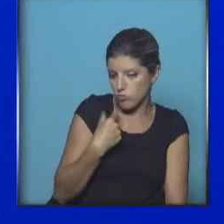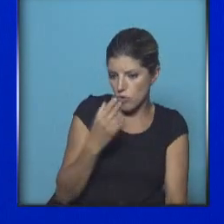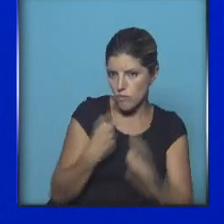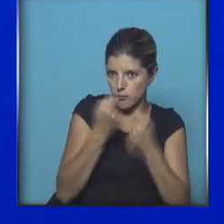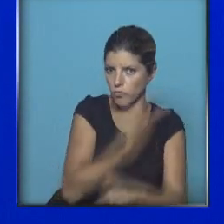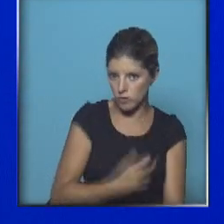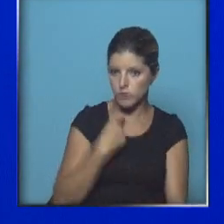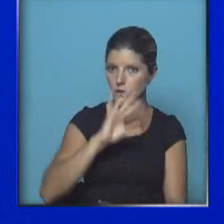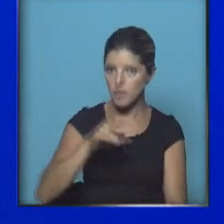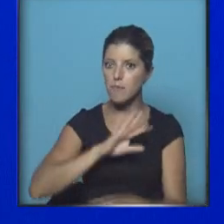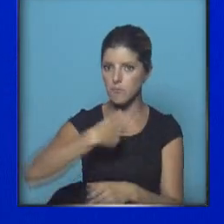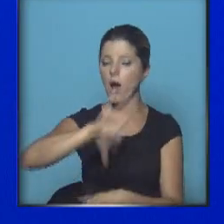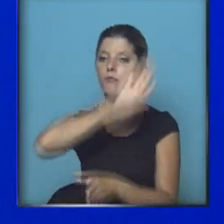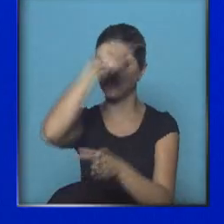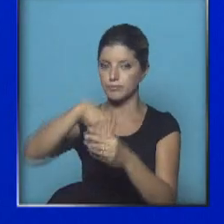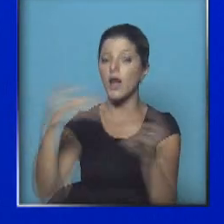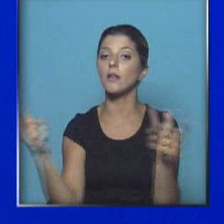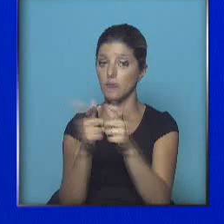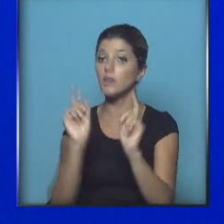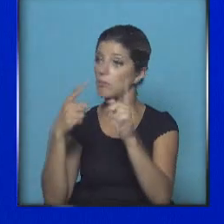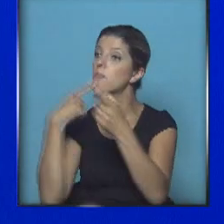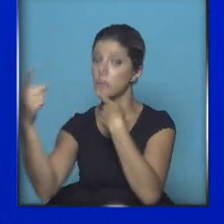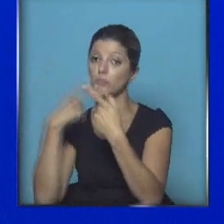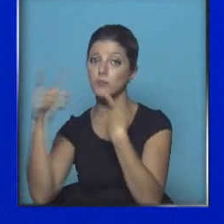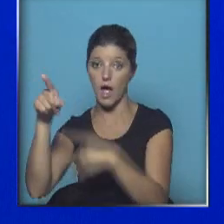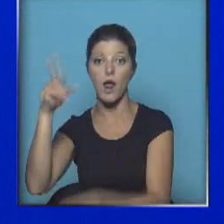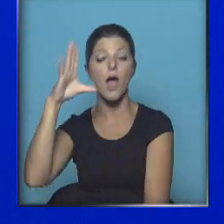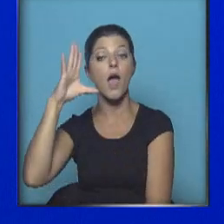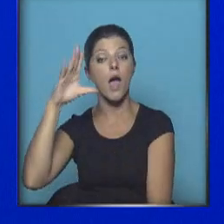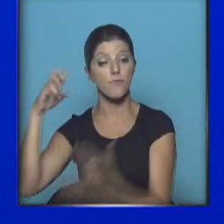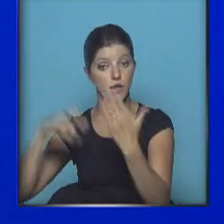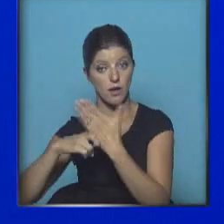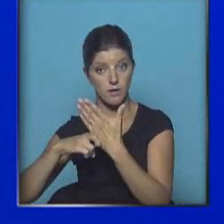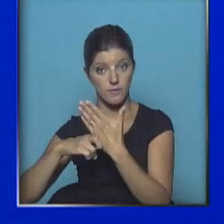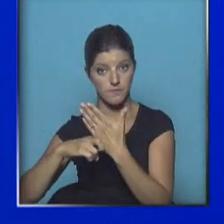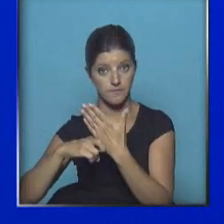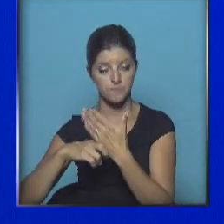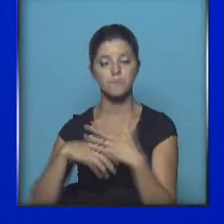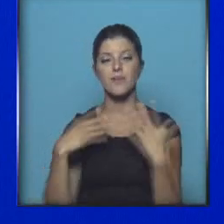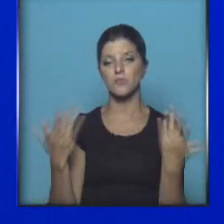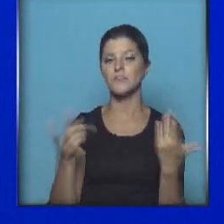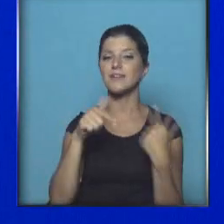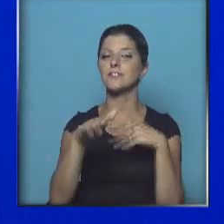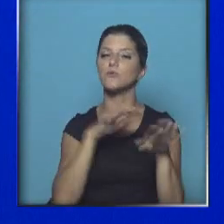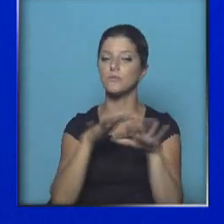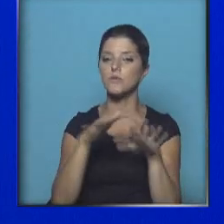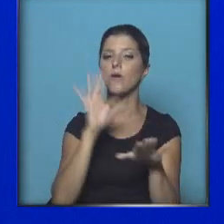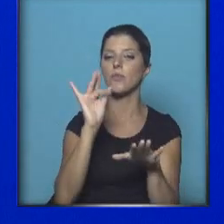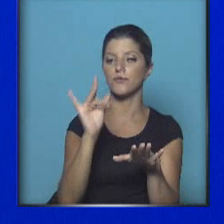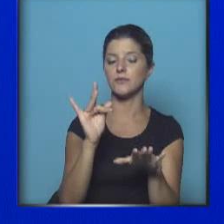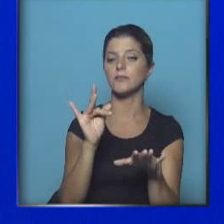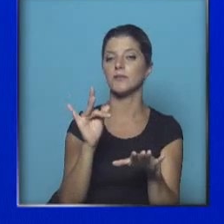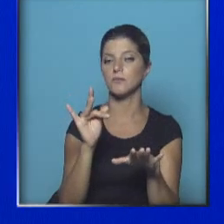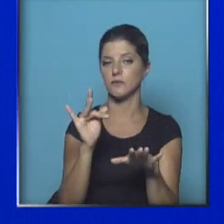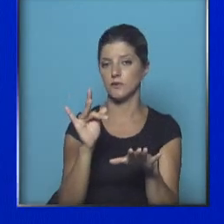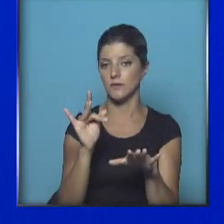asistir a la reunión y que le van a hacer preguntas a Nisman. Con lo cual, esa situación difícil que yo señalé